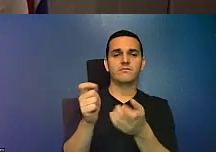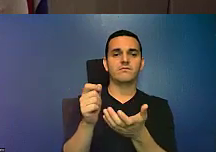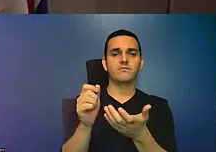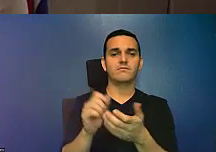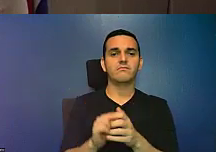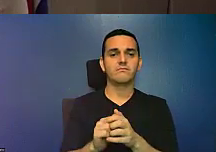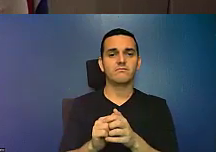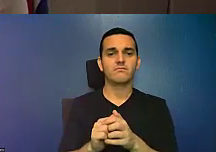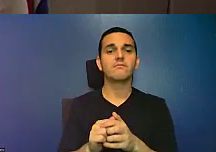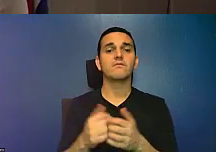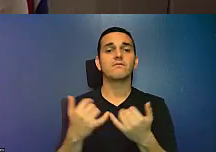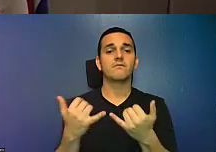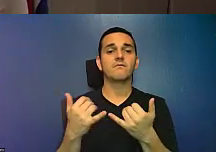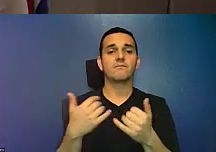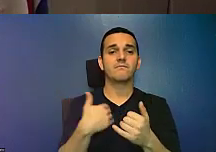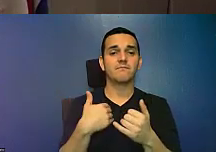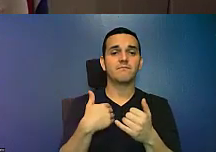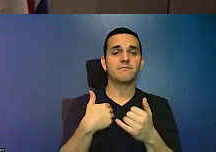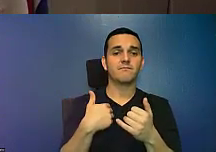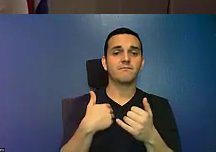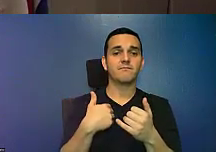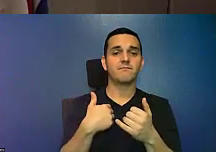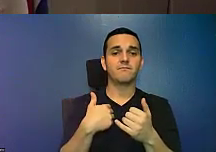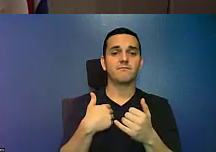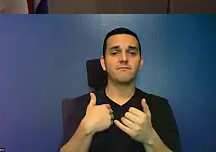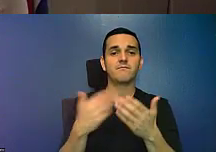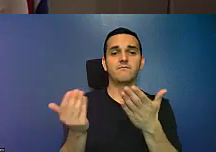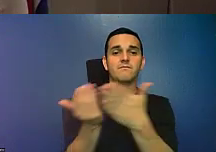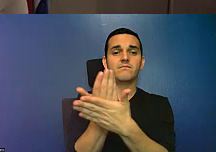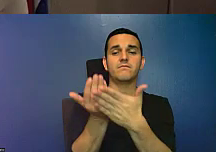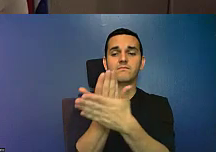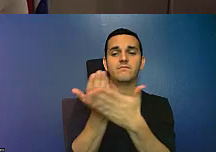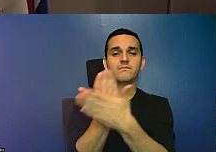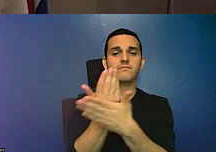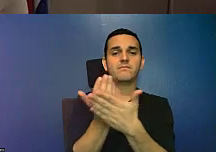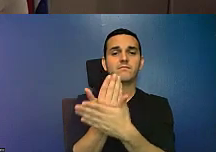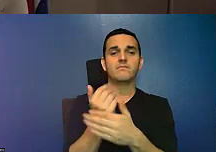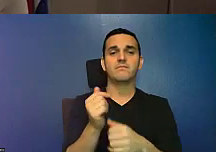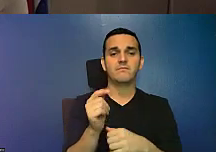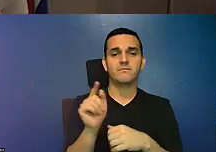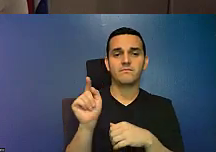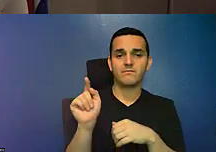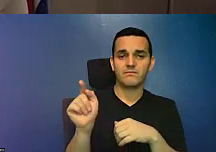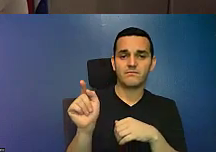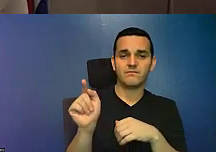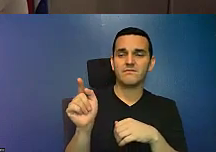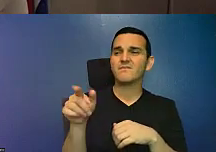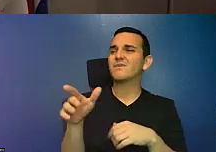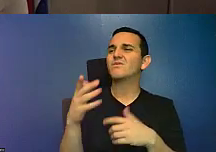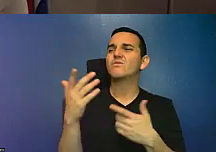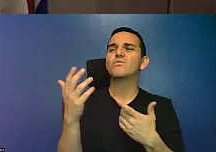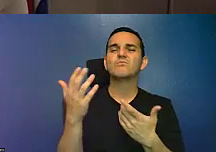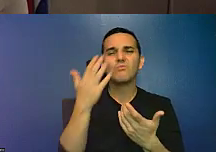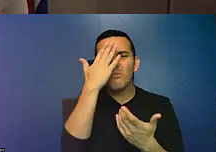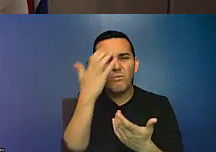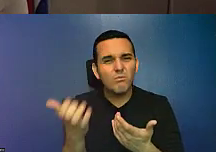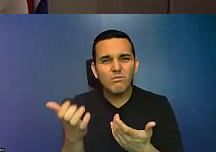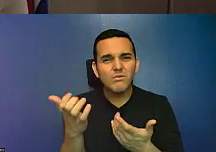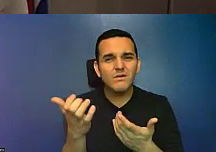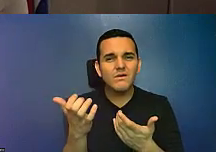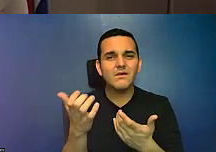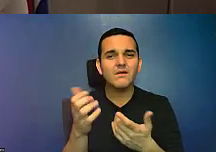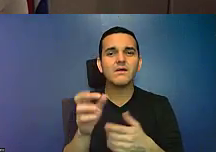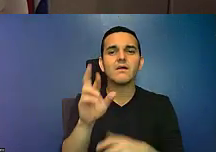nodo, es una PC. Este nodo tiene una ciencia, tiene una razón de ser.